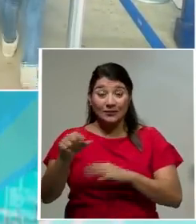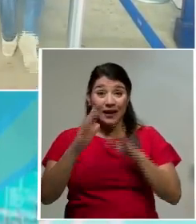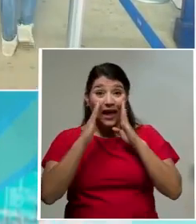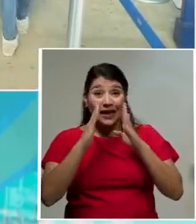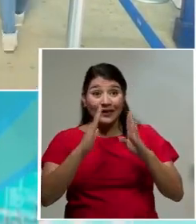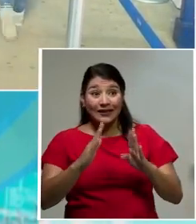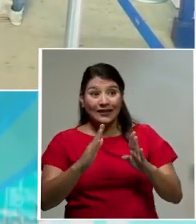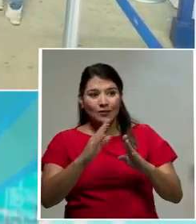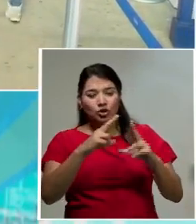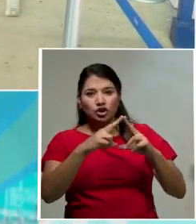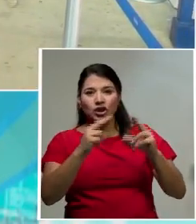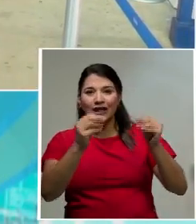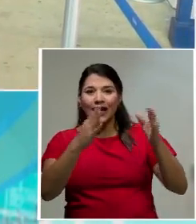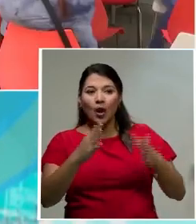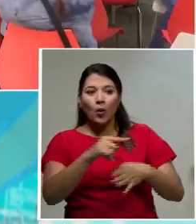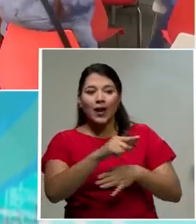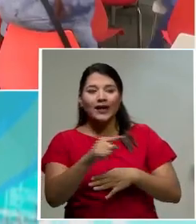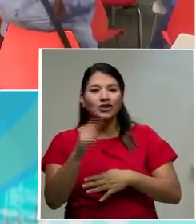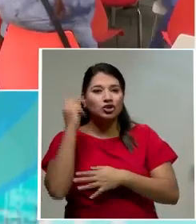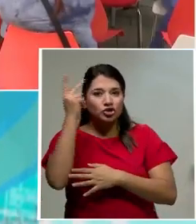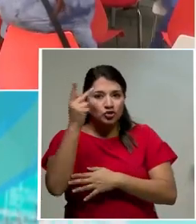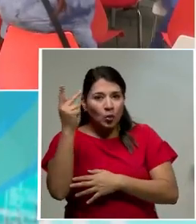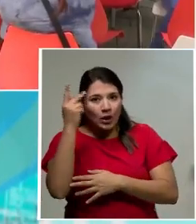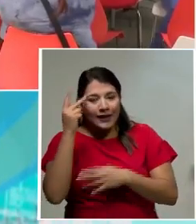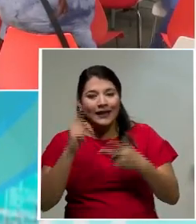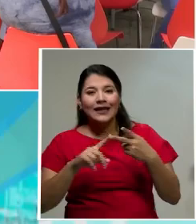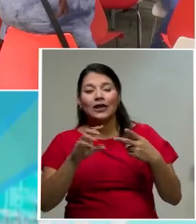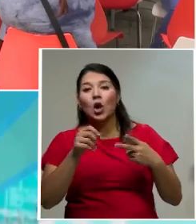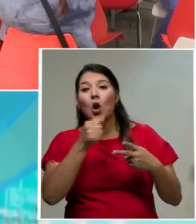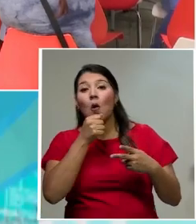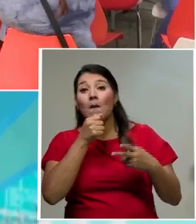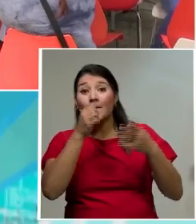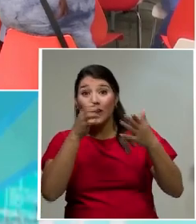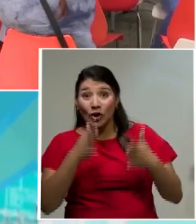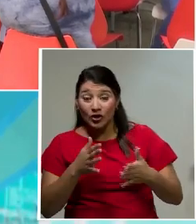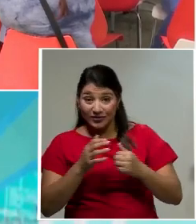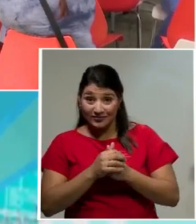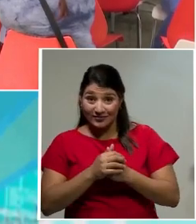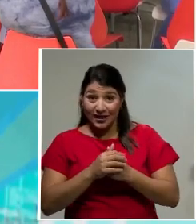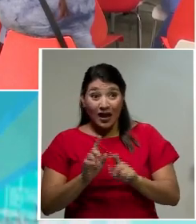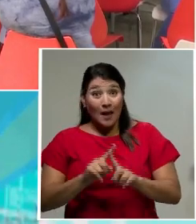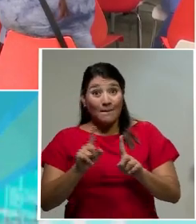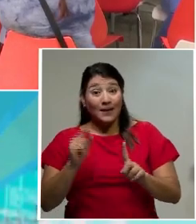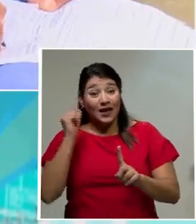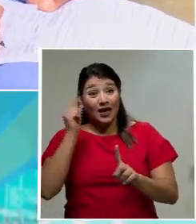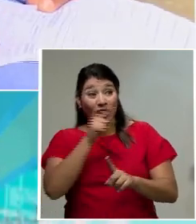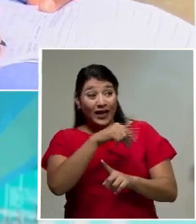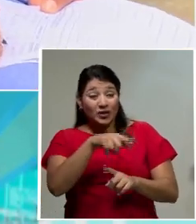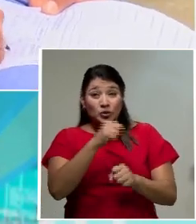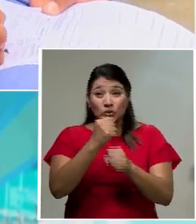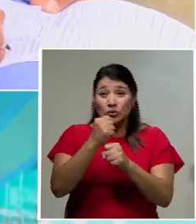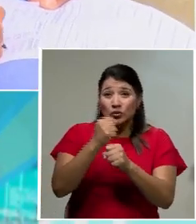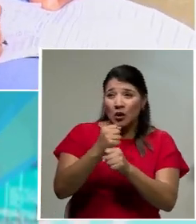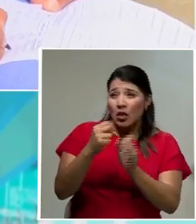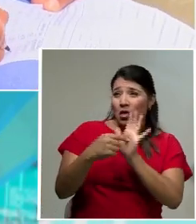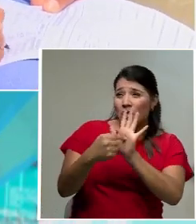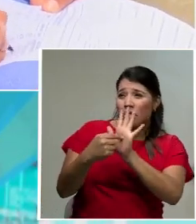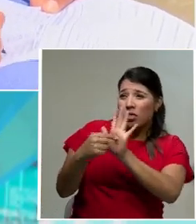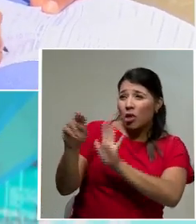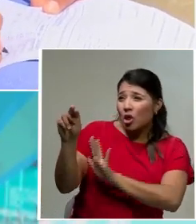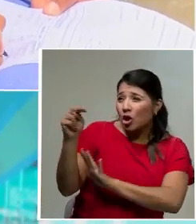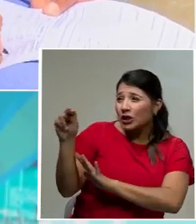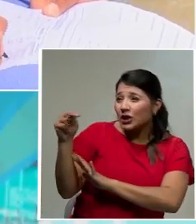ellos y sus hijos que se dedicaban a la parte de comunicación, por las acciones informativas que realizan,